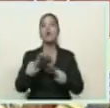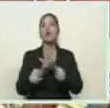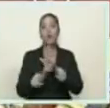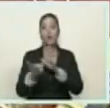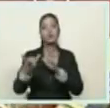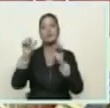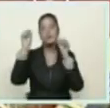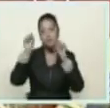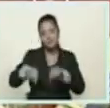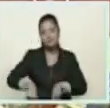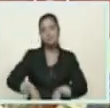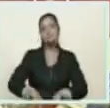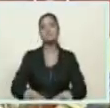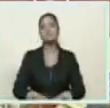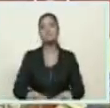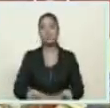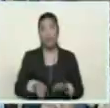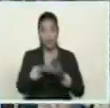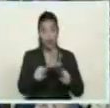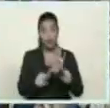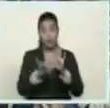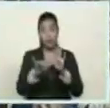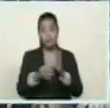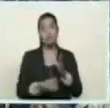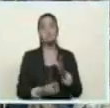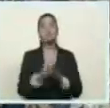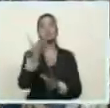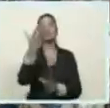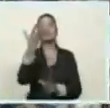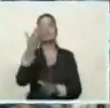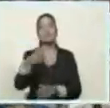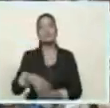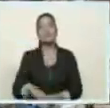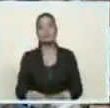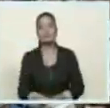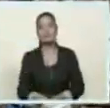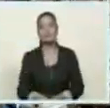constituyente va y la constituyentes digo